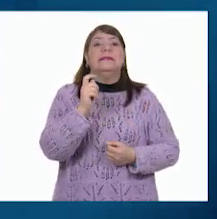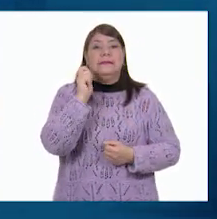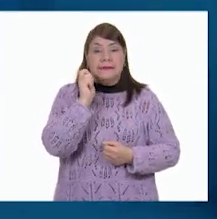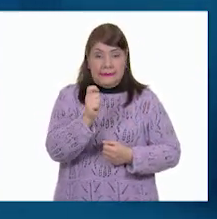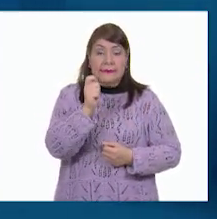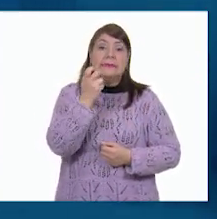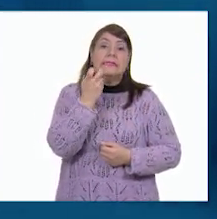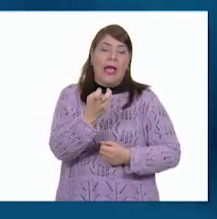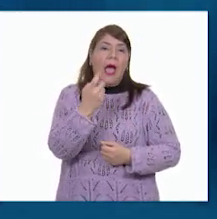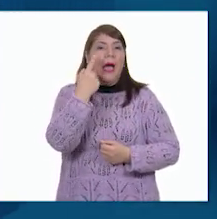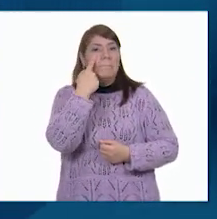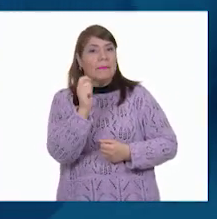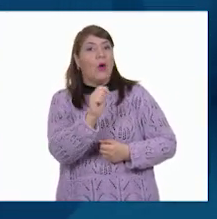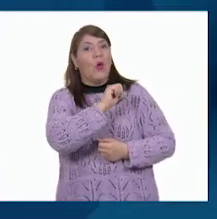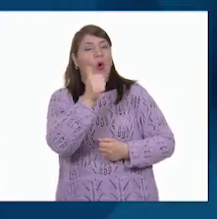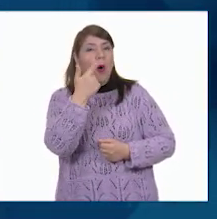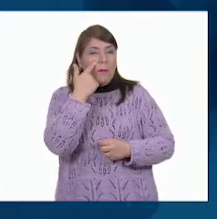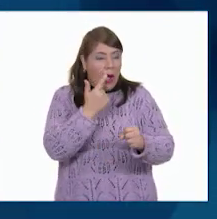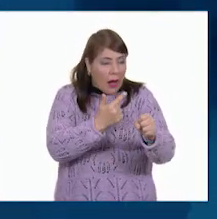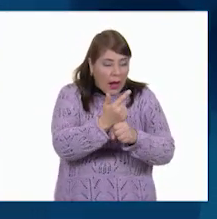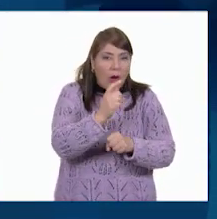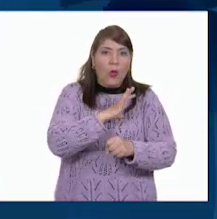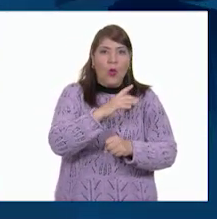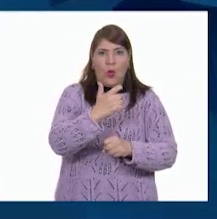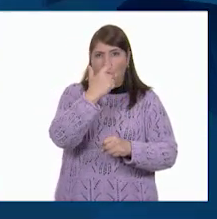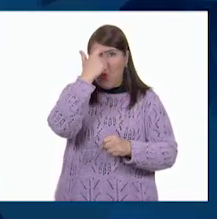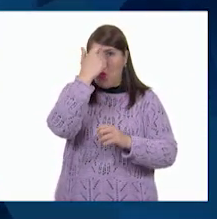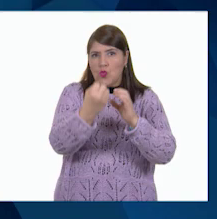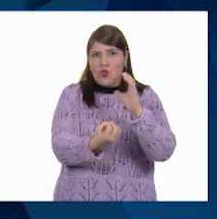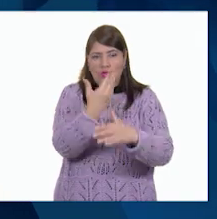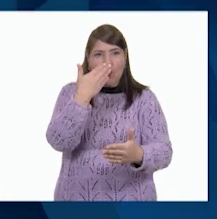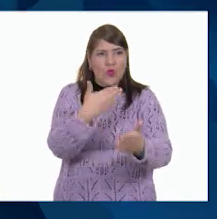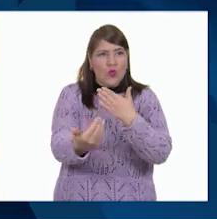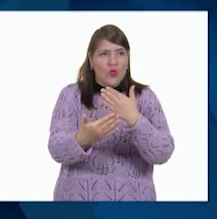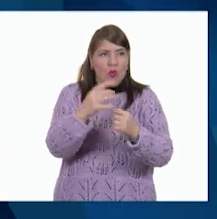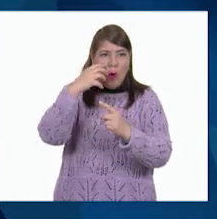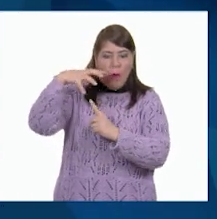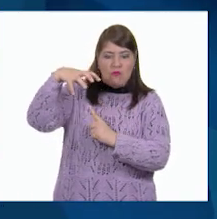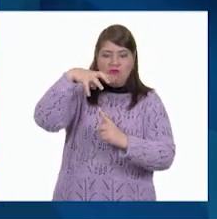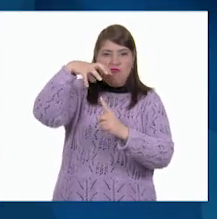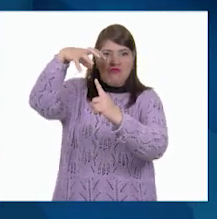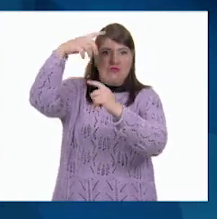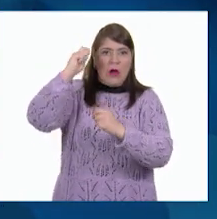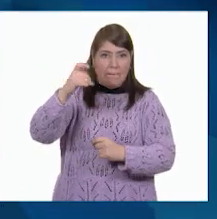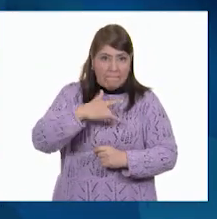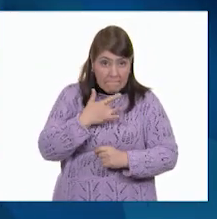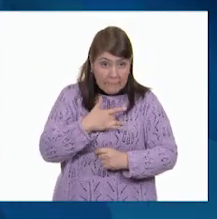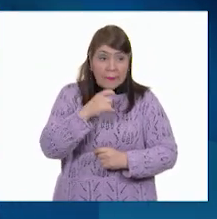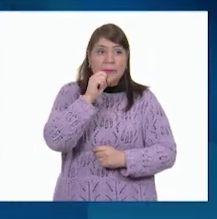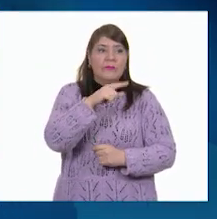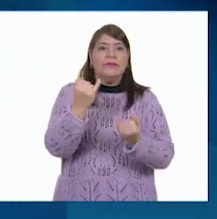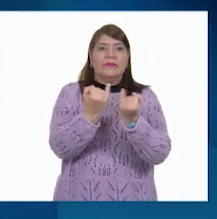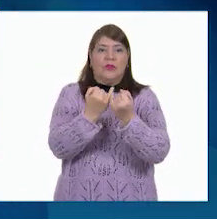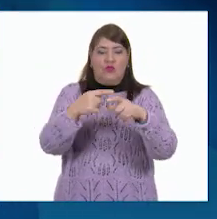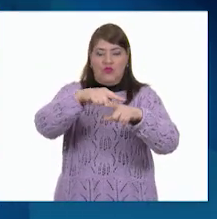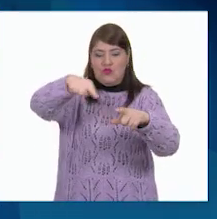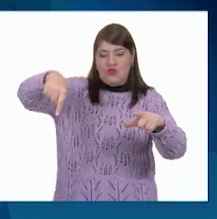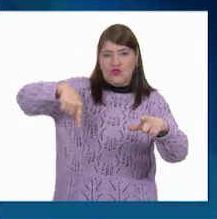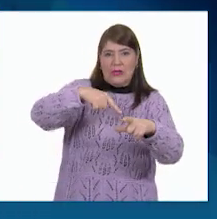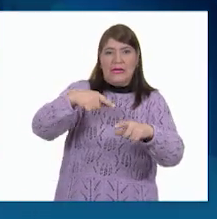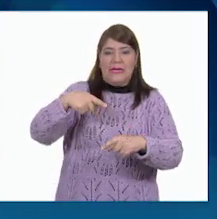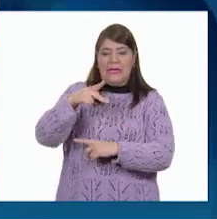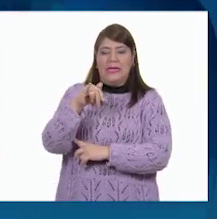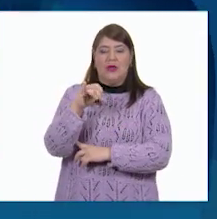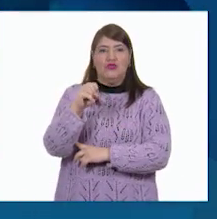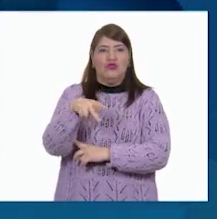ahí otro de los inventos que hablábamos la clase pasada, el globo aerostático y un kiosco, como los que se